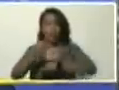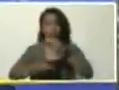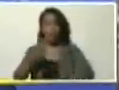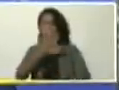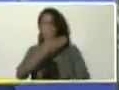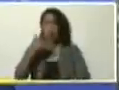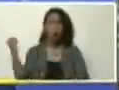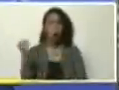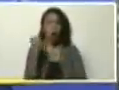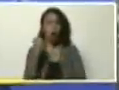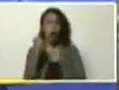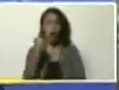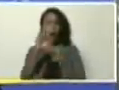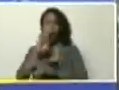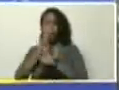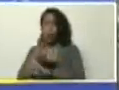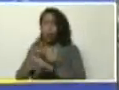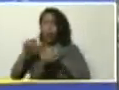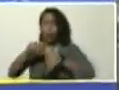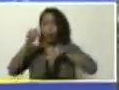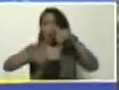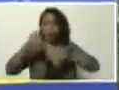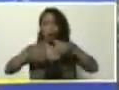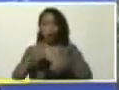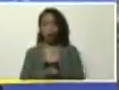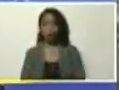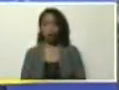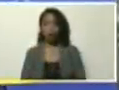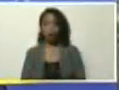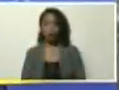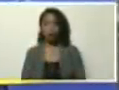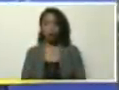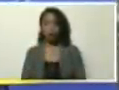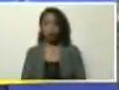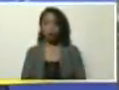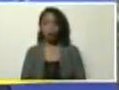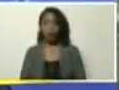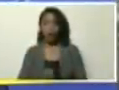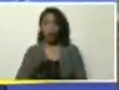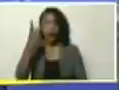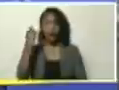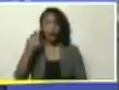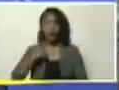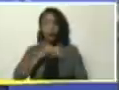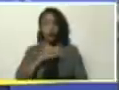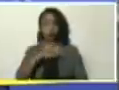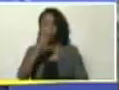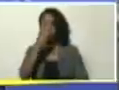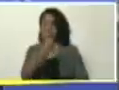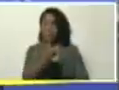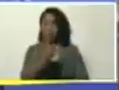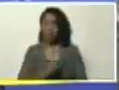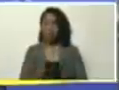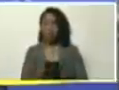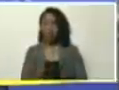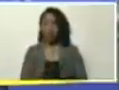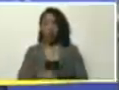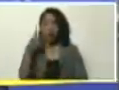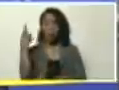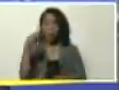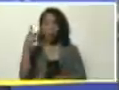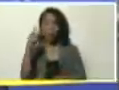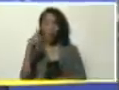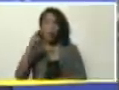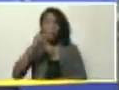mejores resultados en estas elecciones. Ayer estuvimos visitando la parroquia